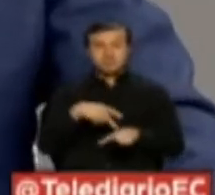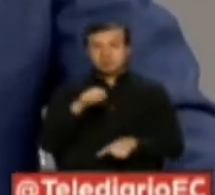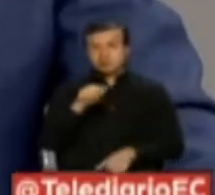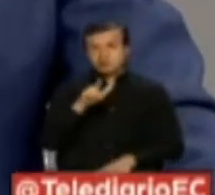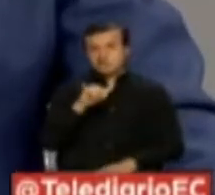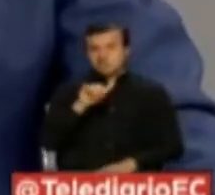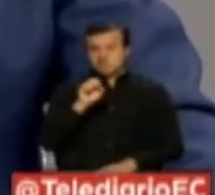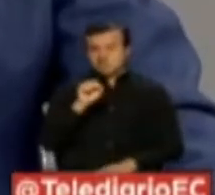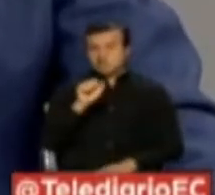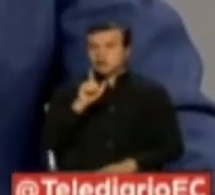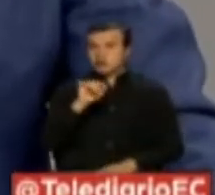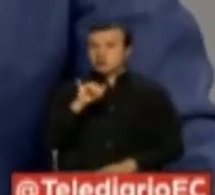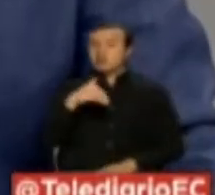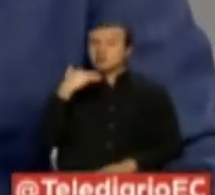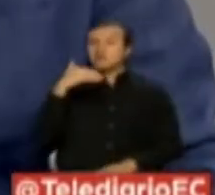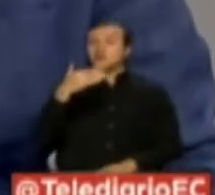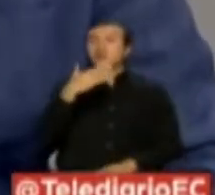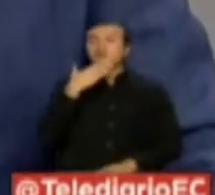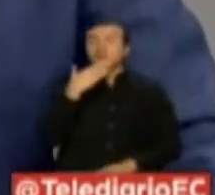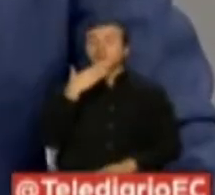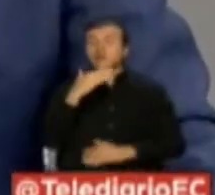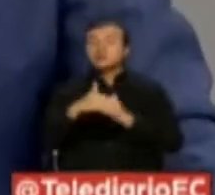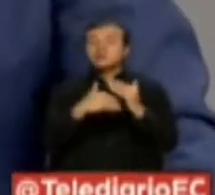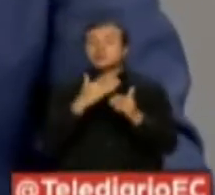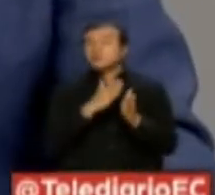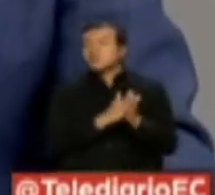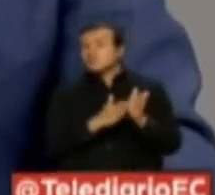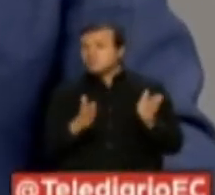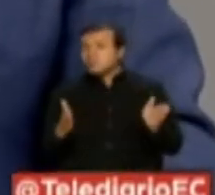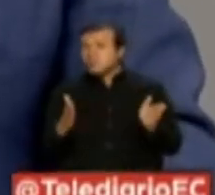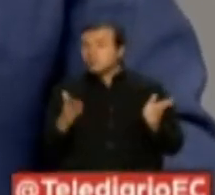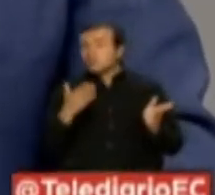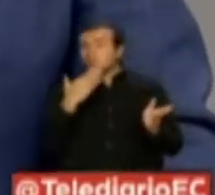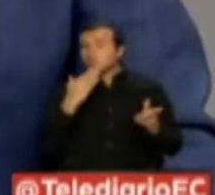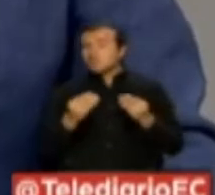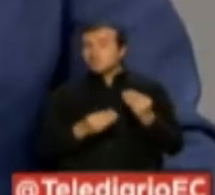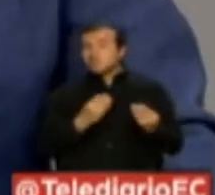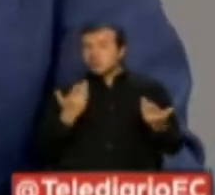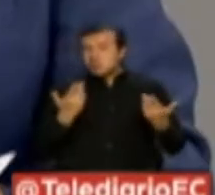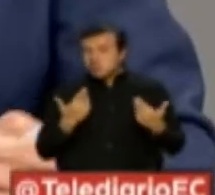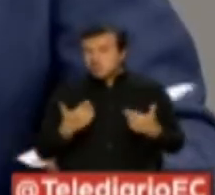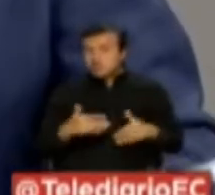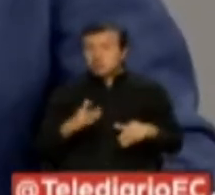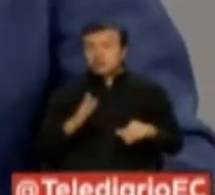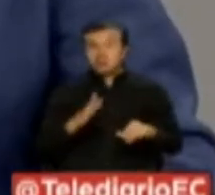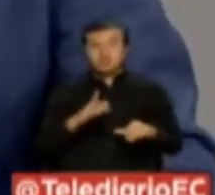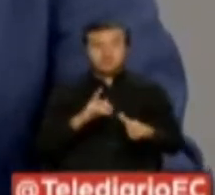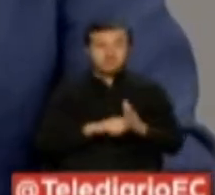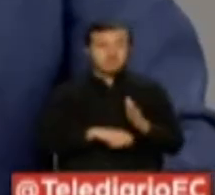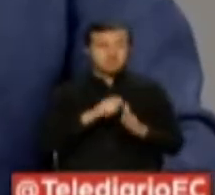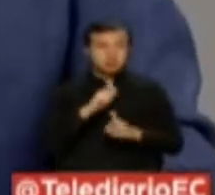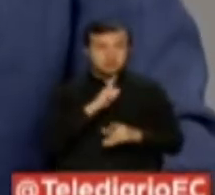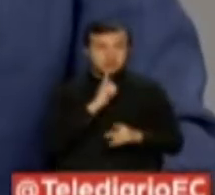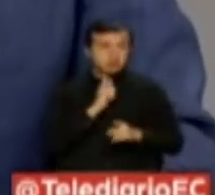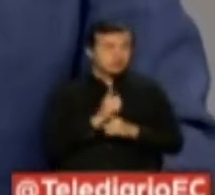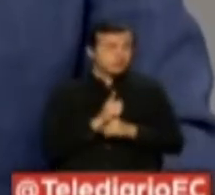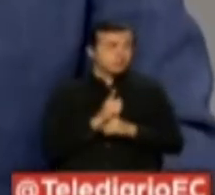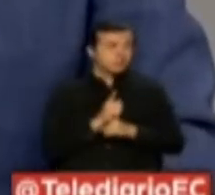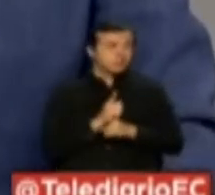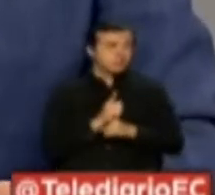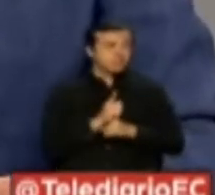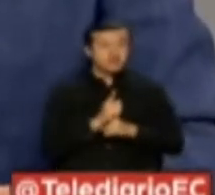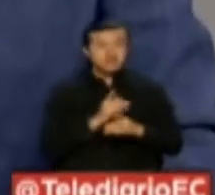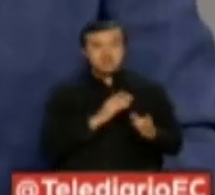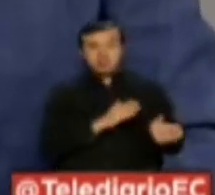serán los pasos y los plazos que deberá cumplirse una vez que hay vía libre para la